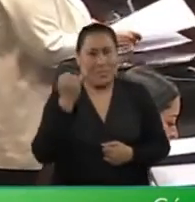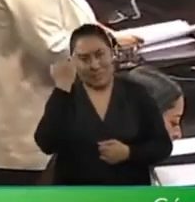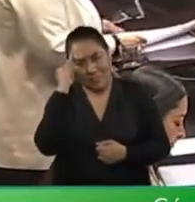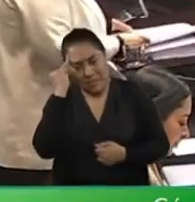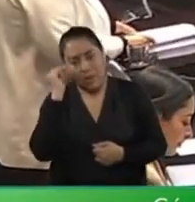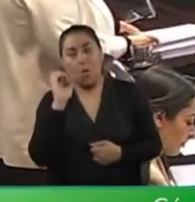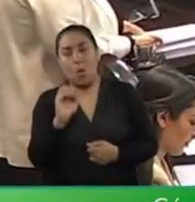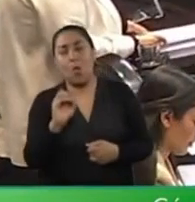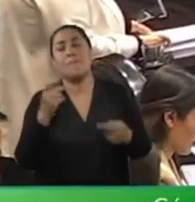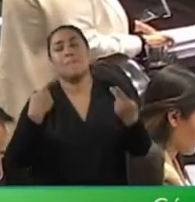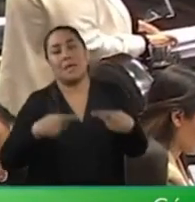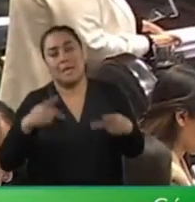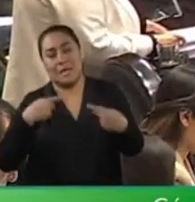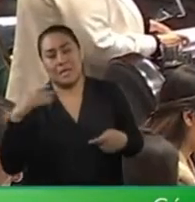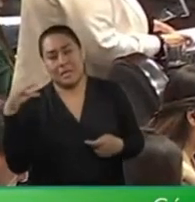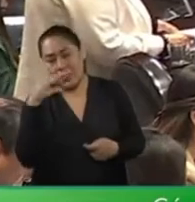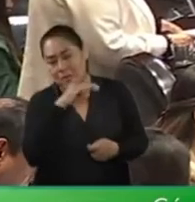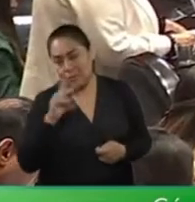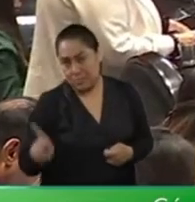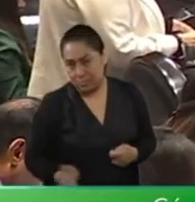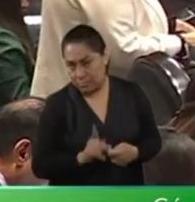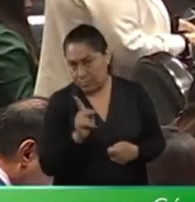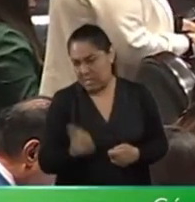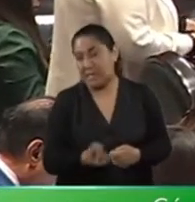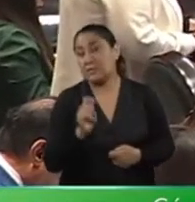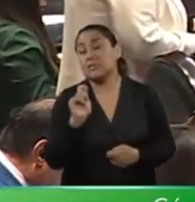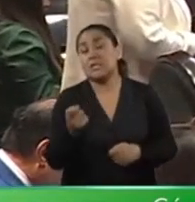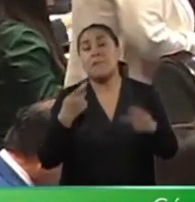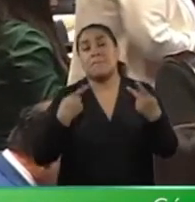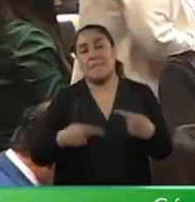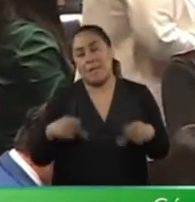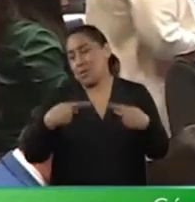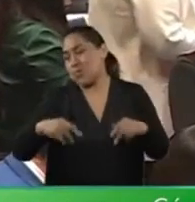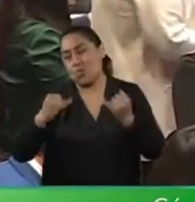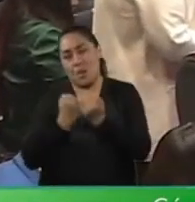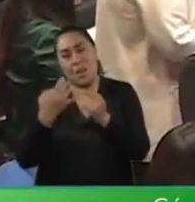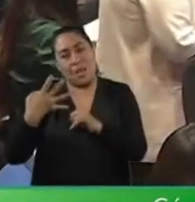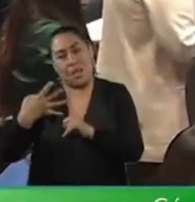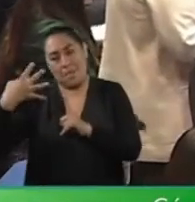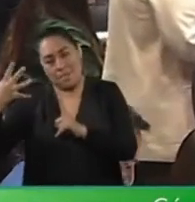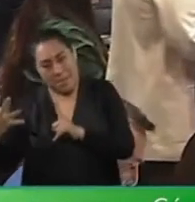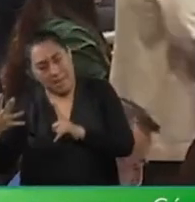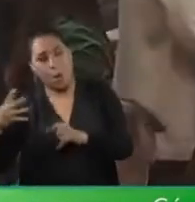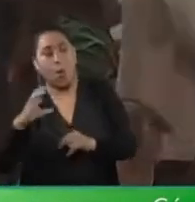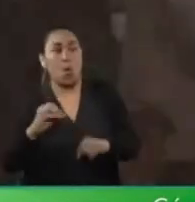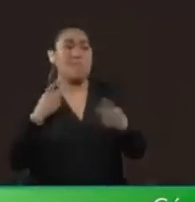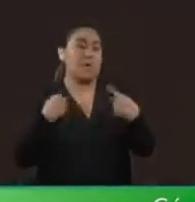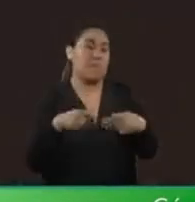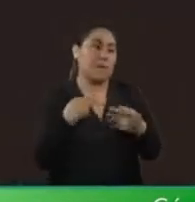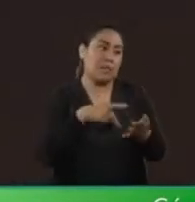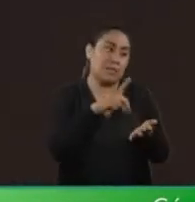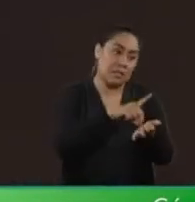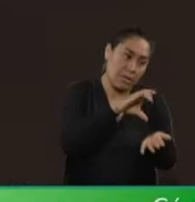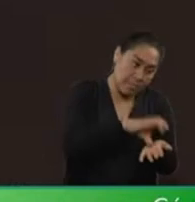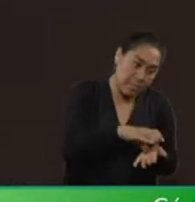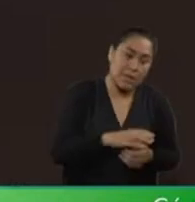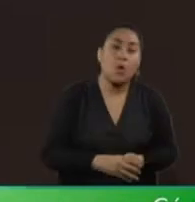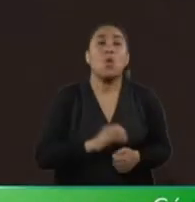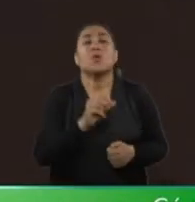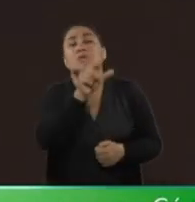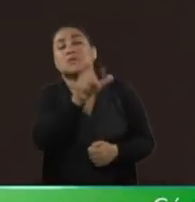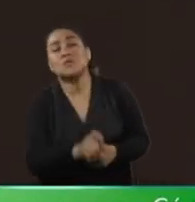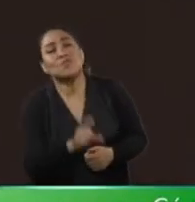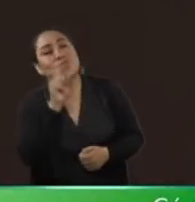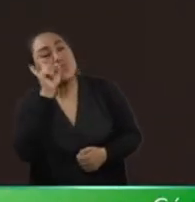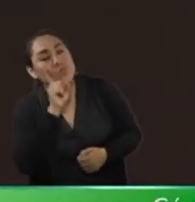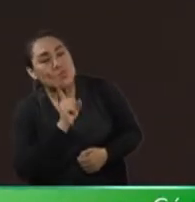personas afrodescendientes, como es ser una persona LGBTI, vivir con discapacidad, ser mujer, ser